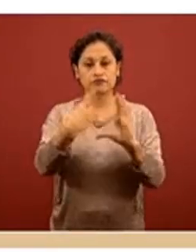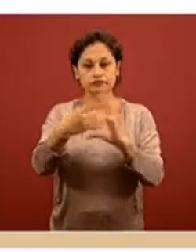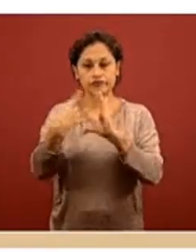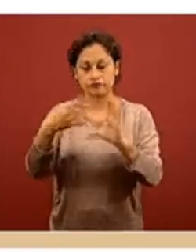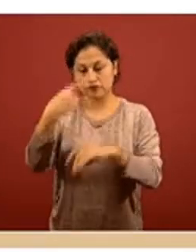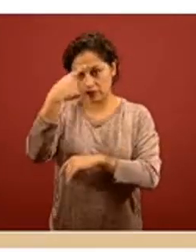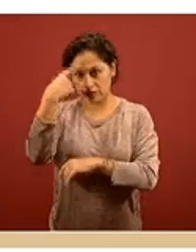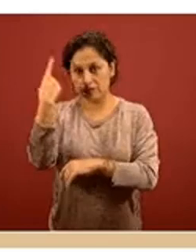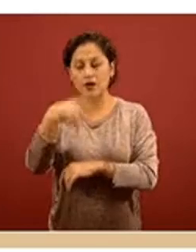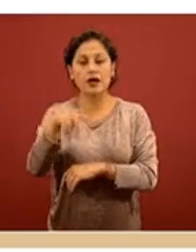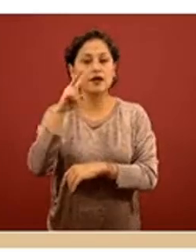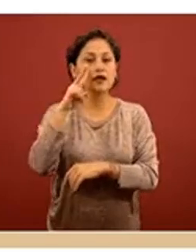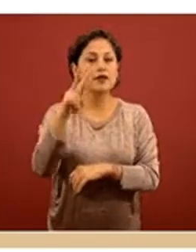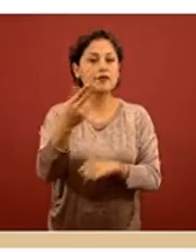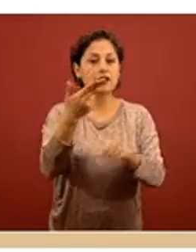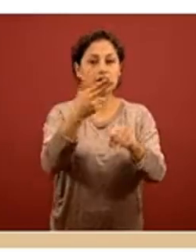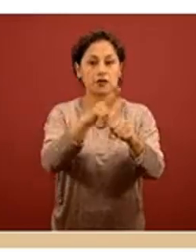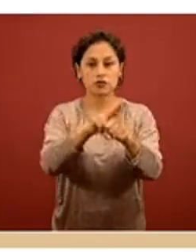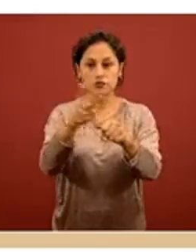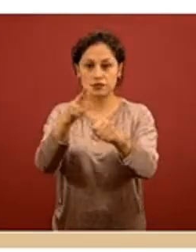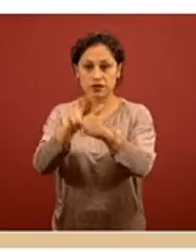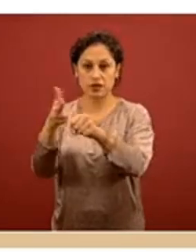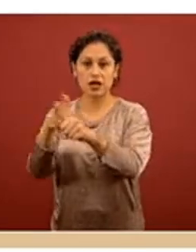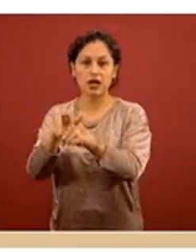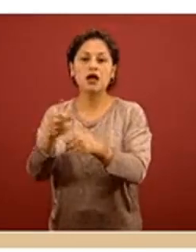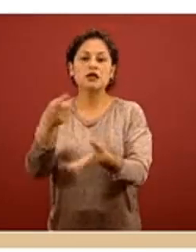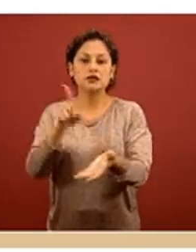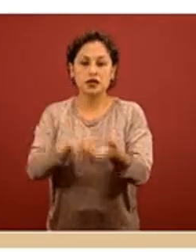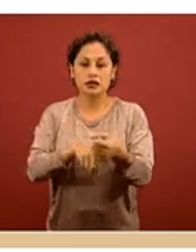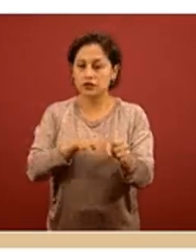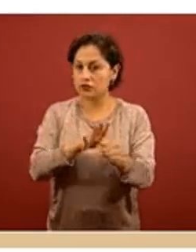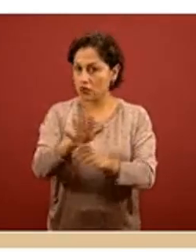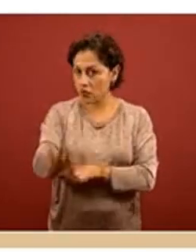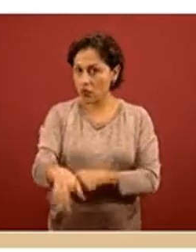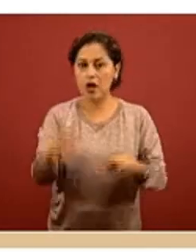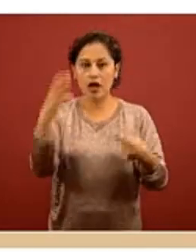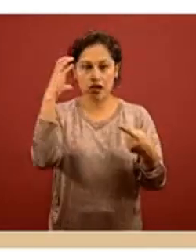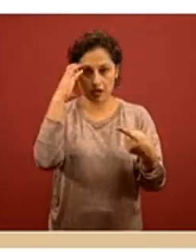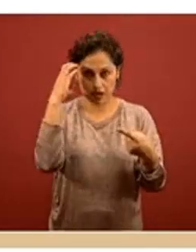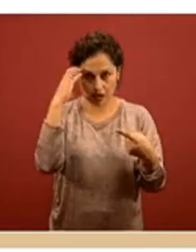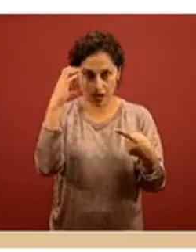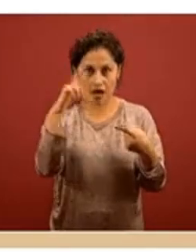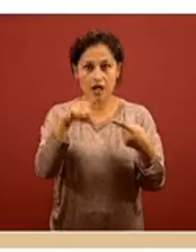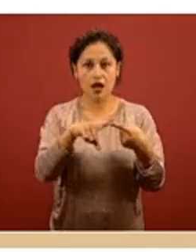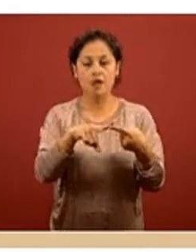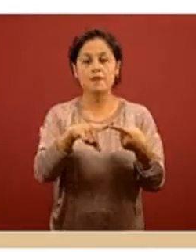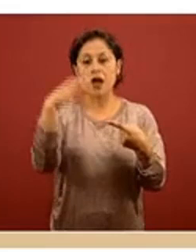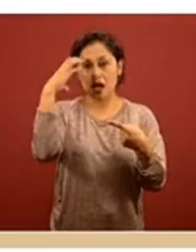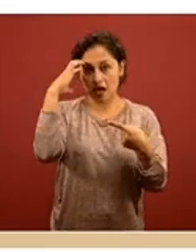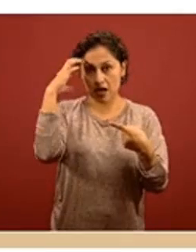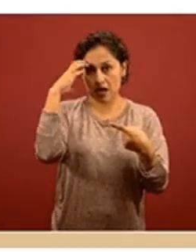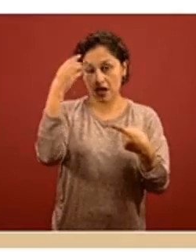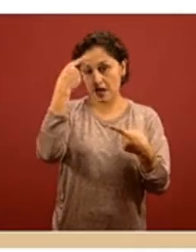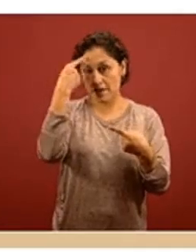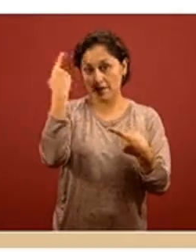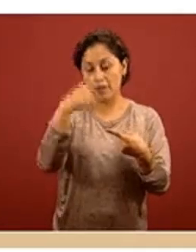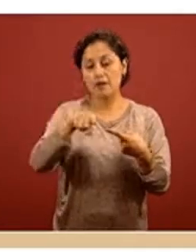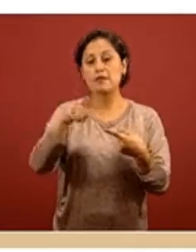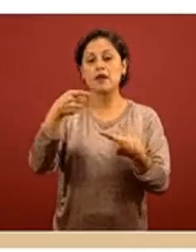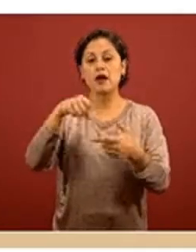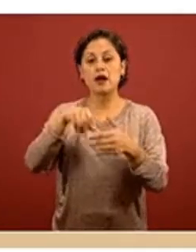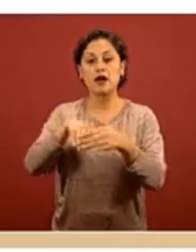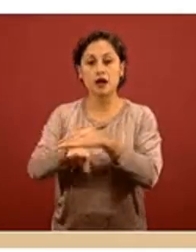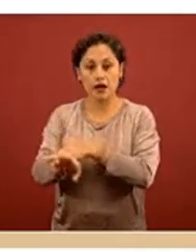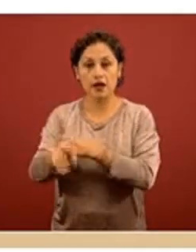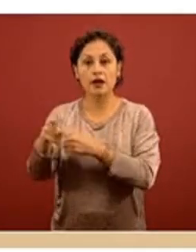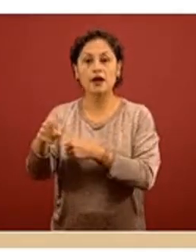existe de, por un lado, camas, nosotros les decimos camas de hospitalización general, no